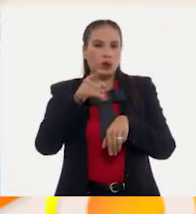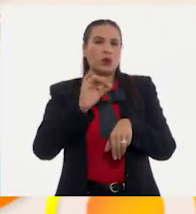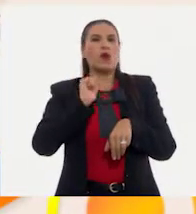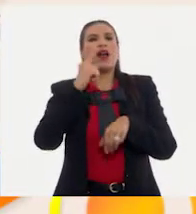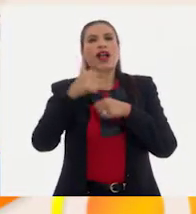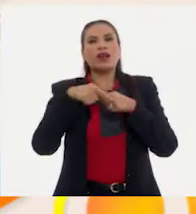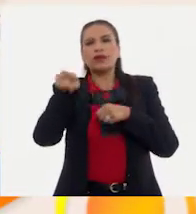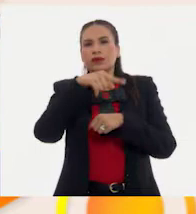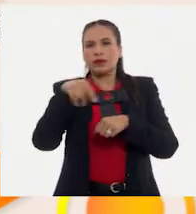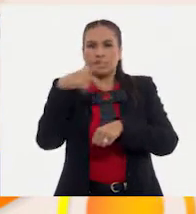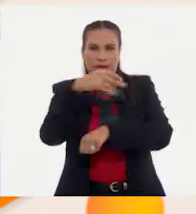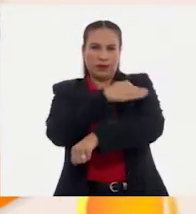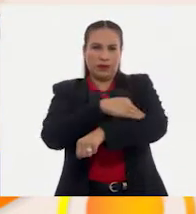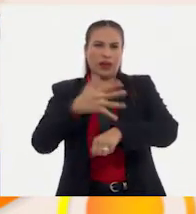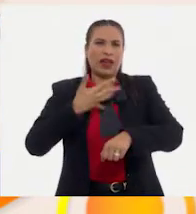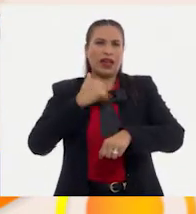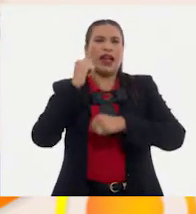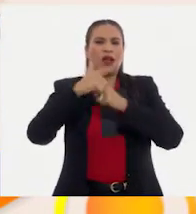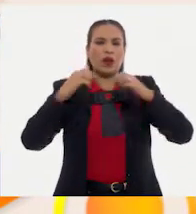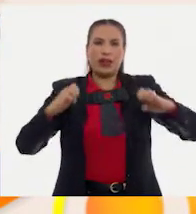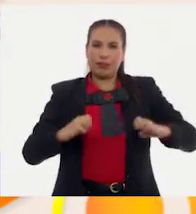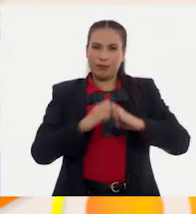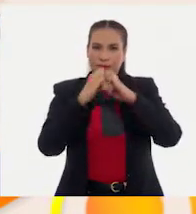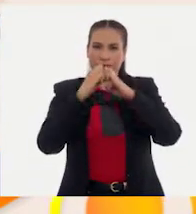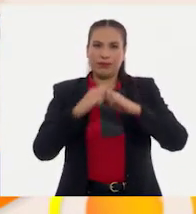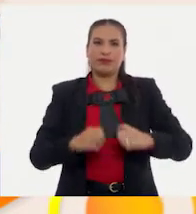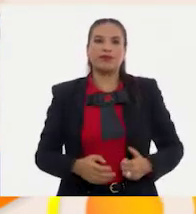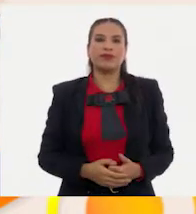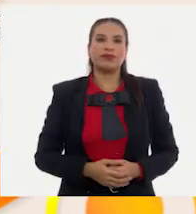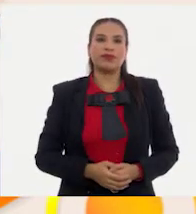o alguien cerca de ti tenga una emergencia.